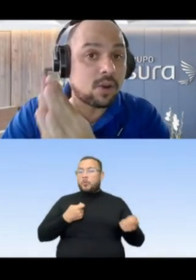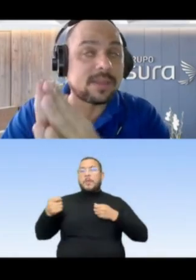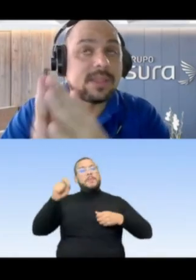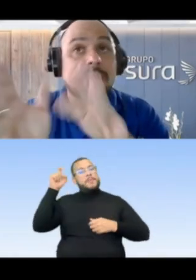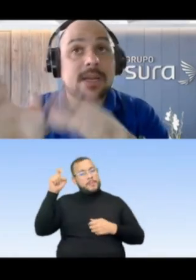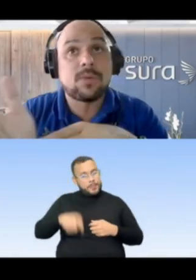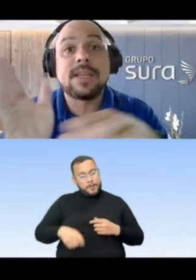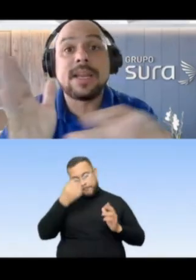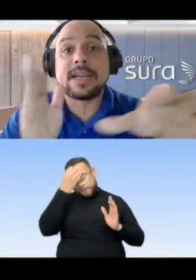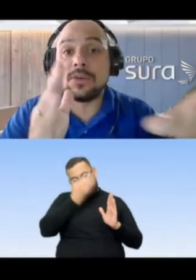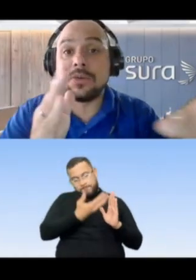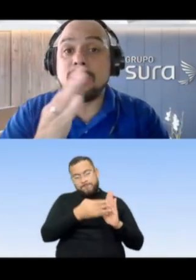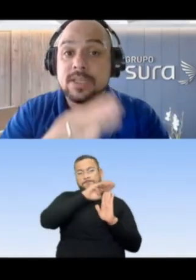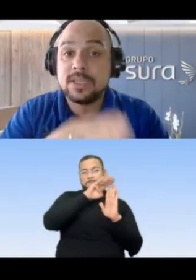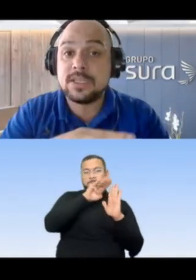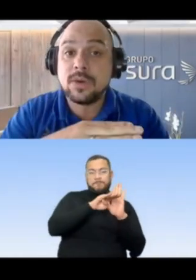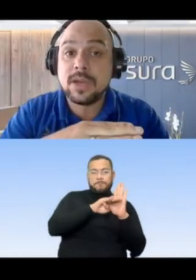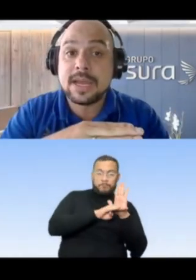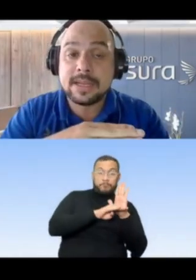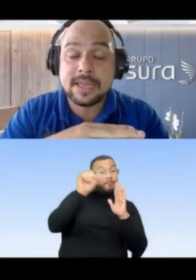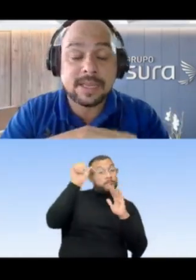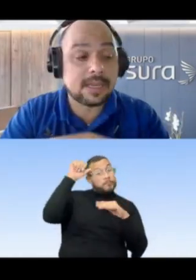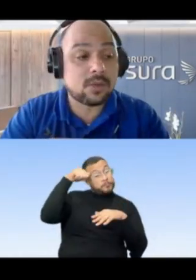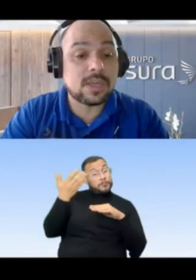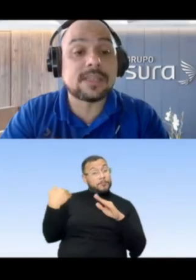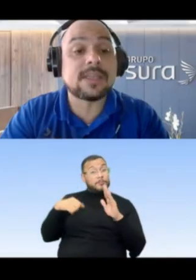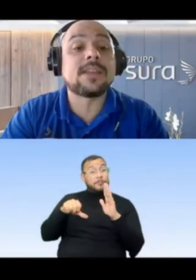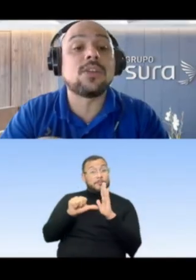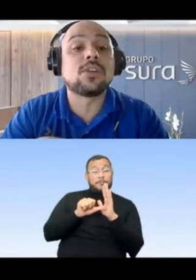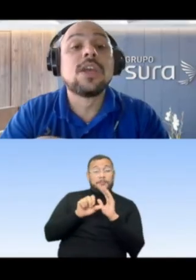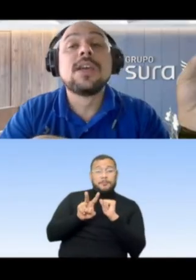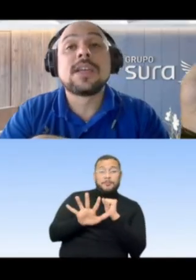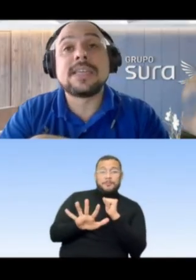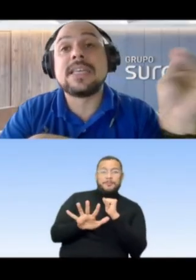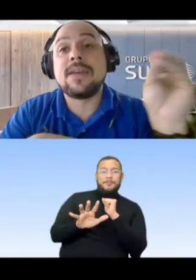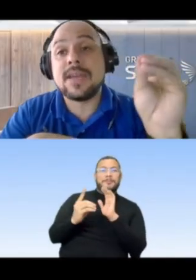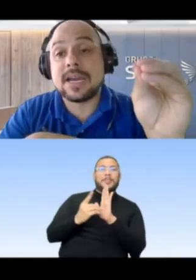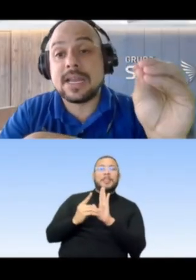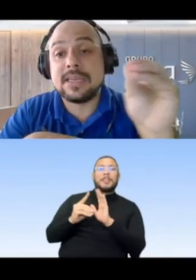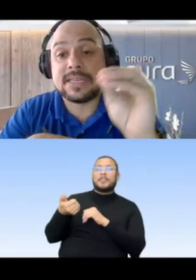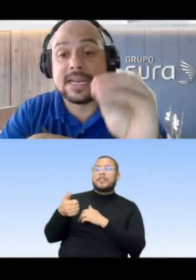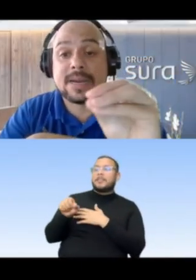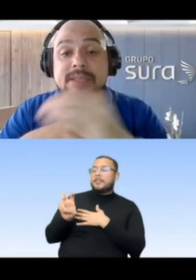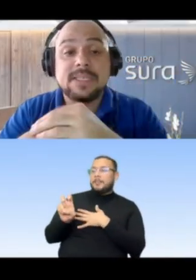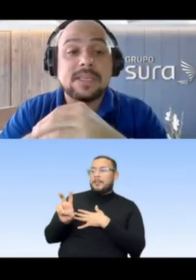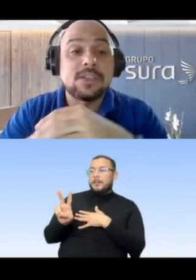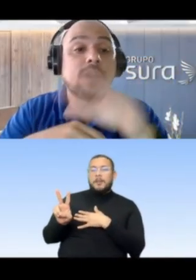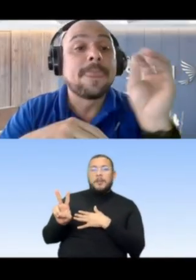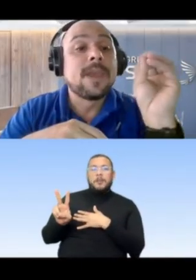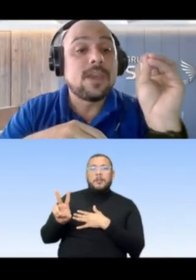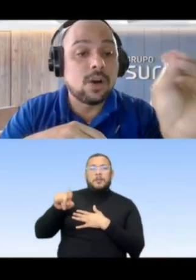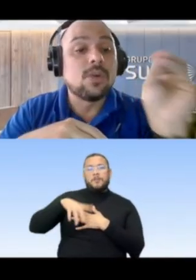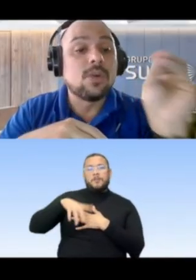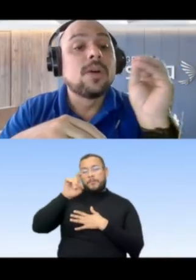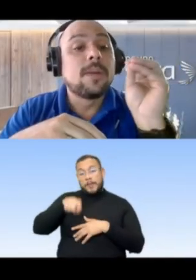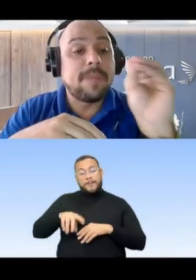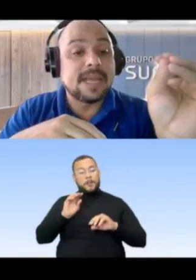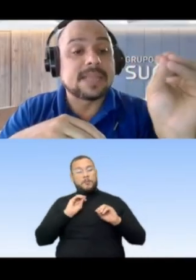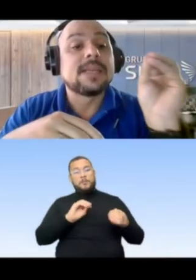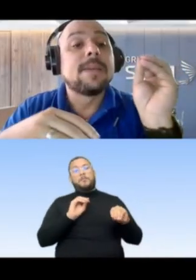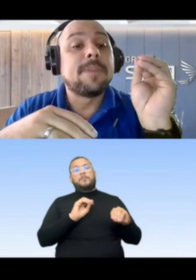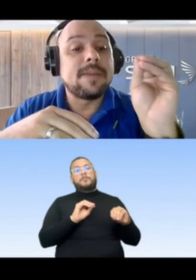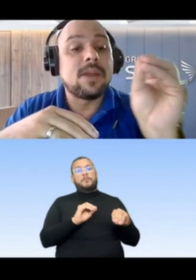de cumplir con la normativa. Recuerden el artículo 25 del decreto 1072, que se debía garantizar la capacitación. Y